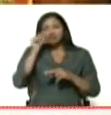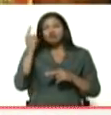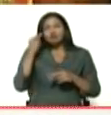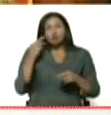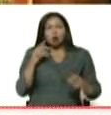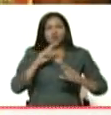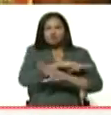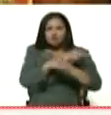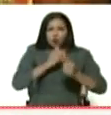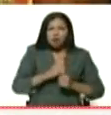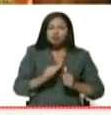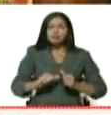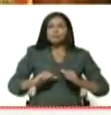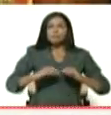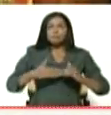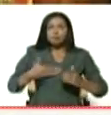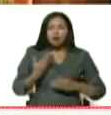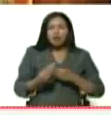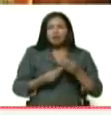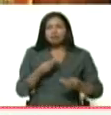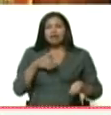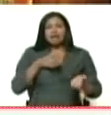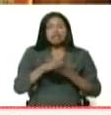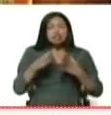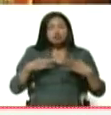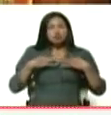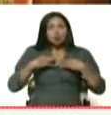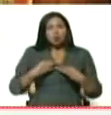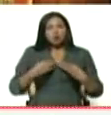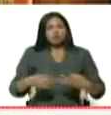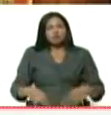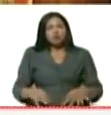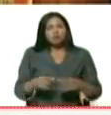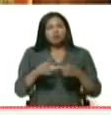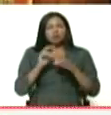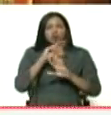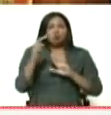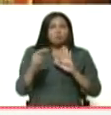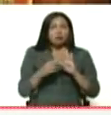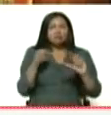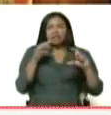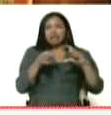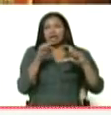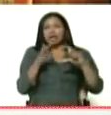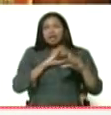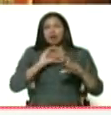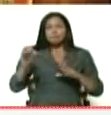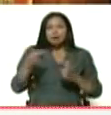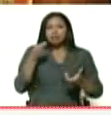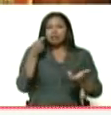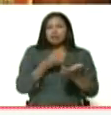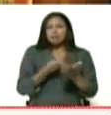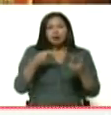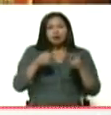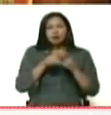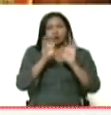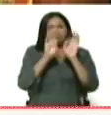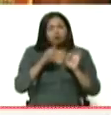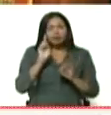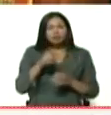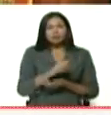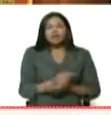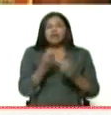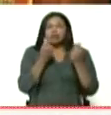agarre fuerza, garantizarle su uniforme, garantizarle con el carnet de la patria su ingreso,